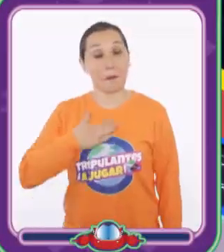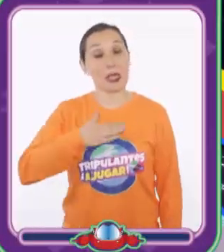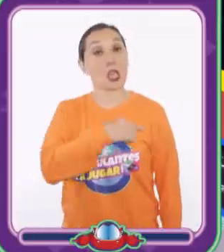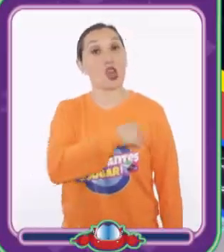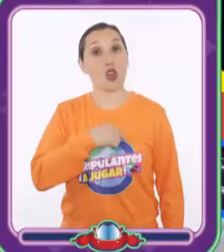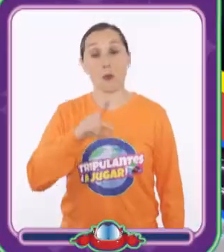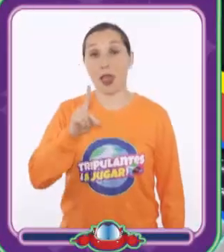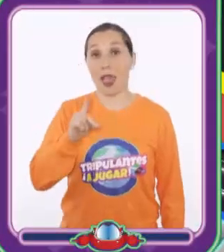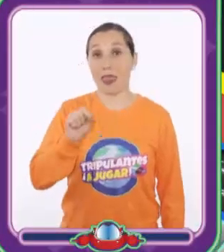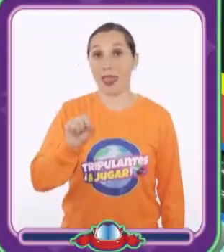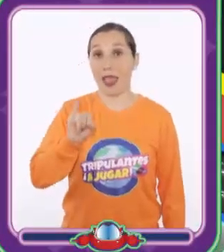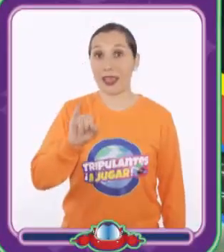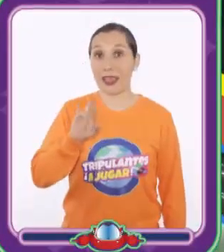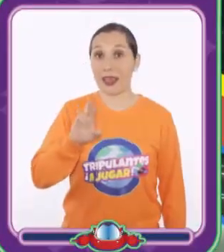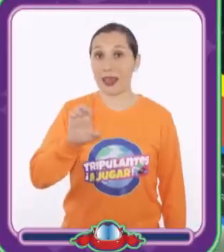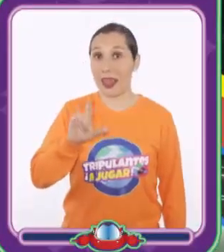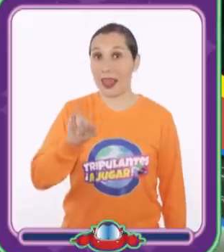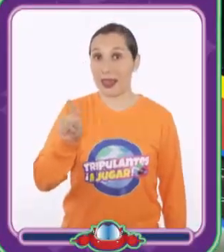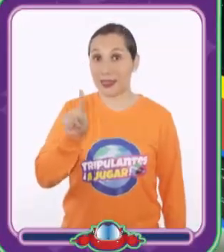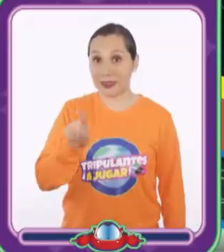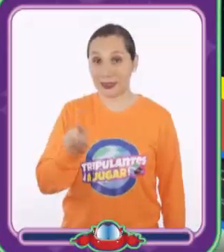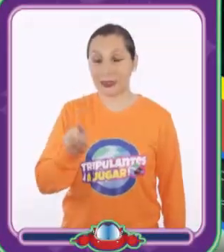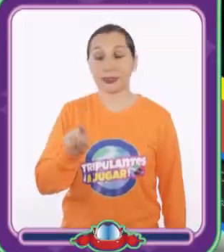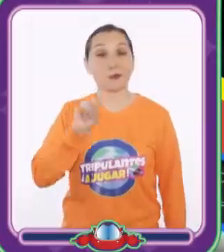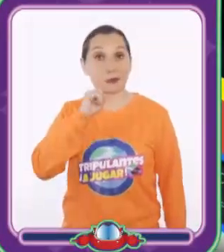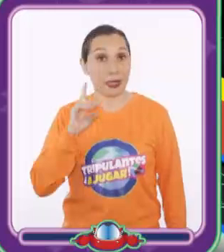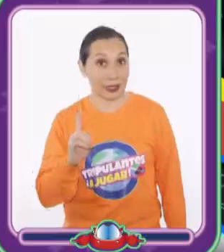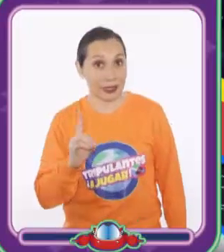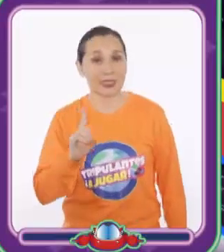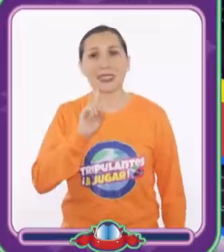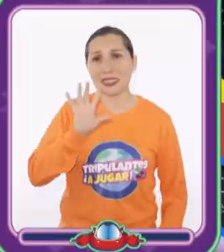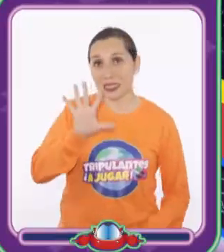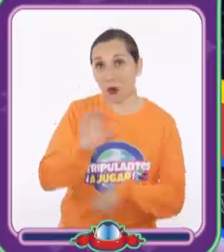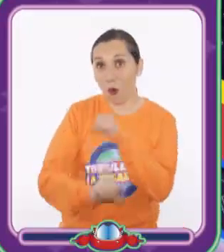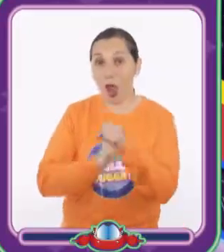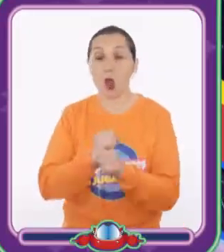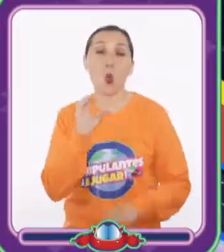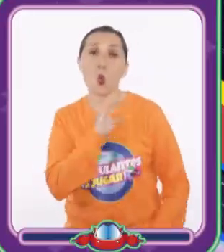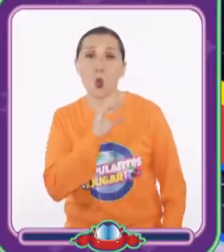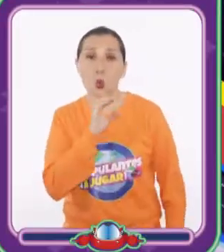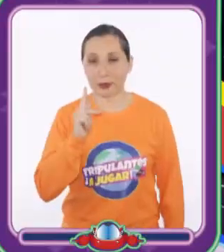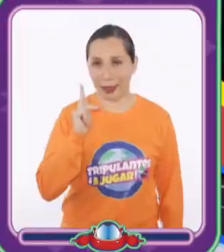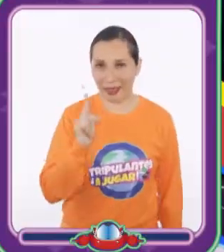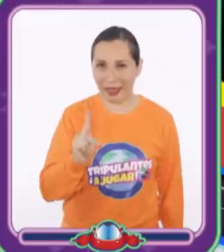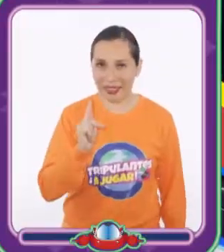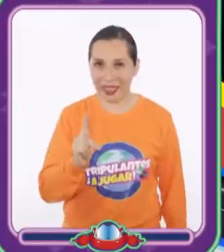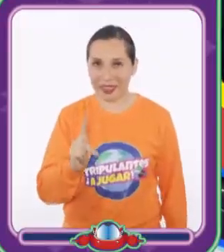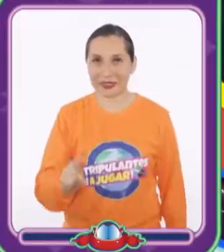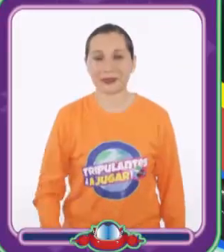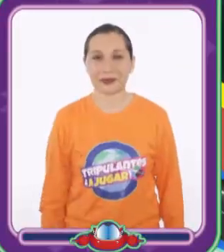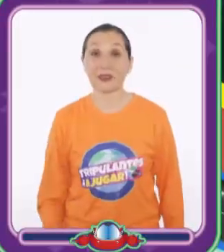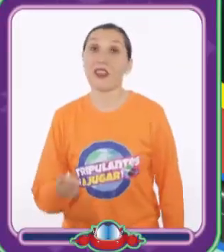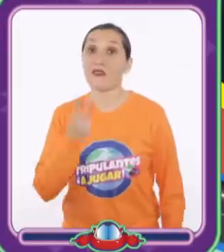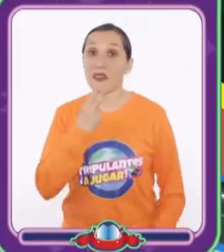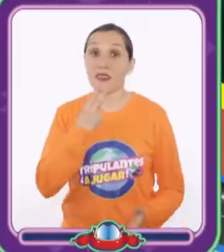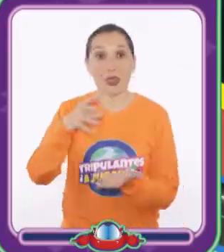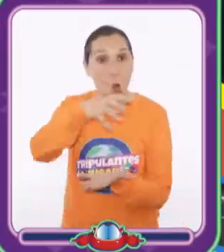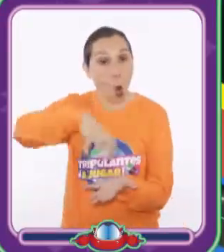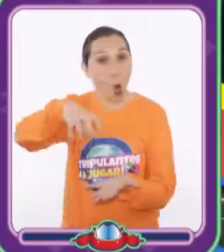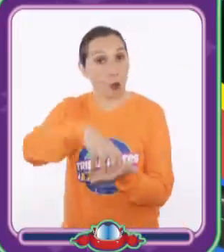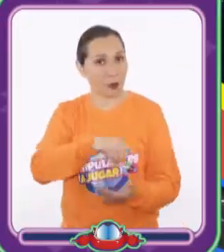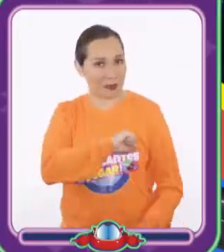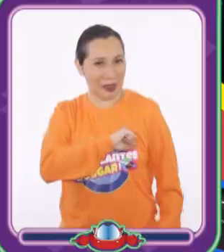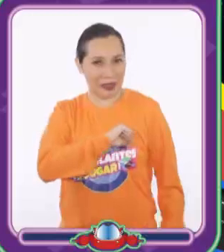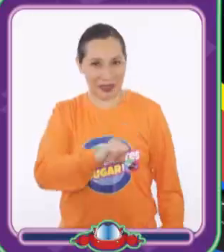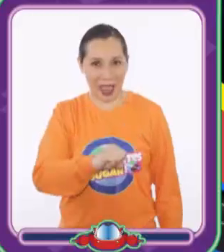Mi nombre es Daireli. Tiene 5 años. Su curso es kinder. Hace